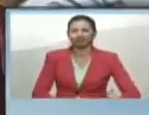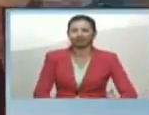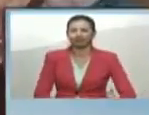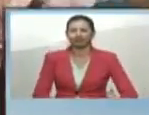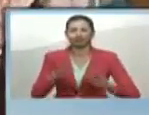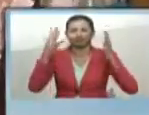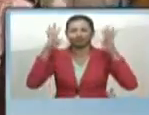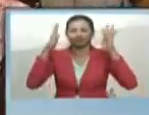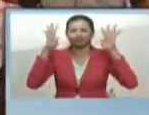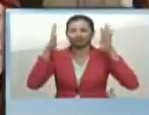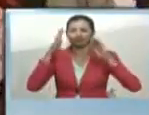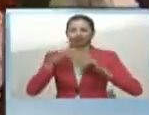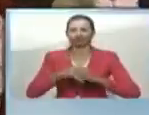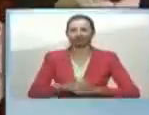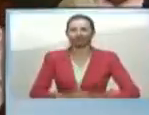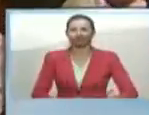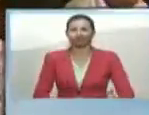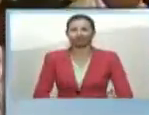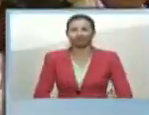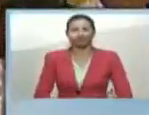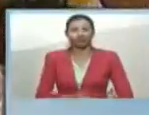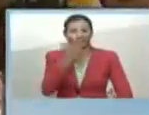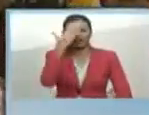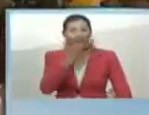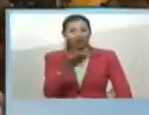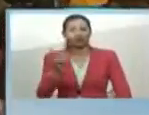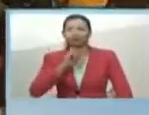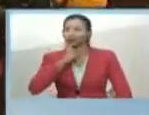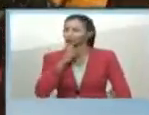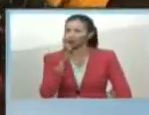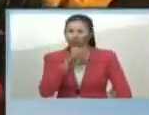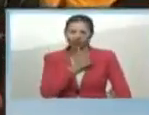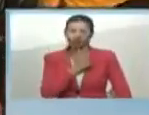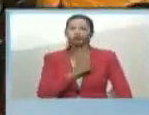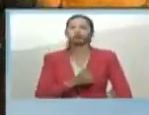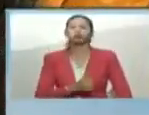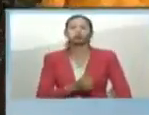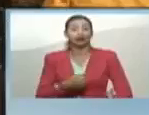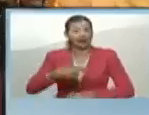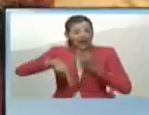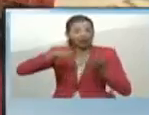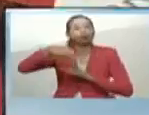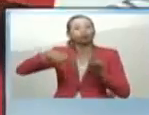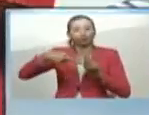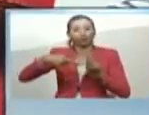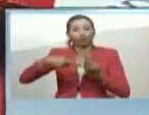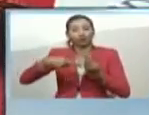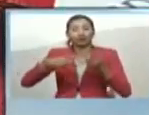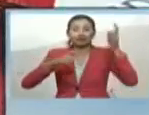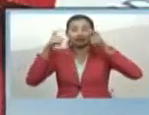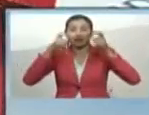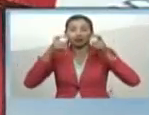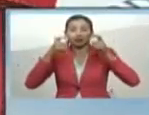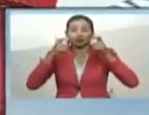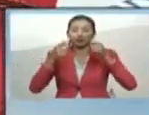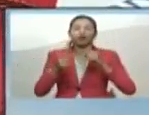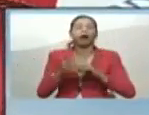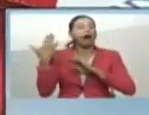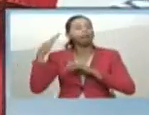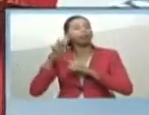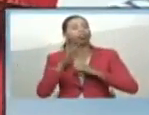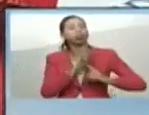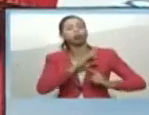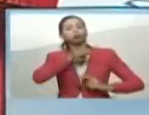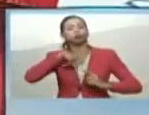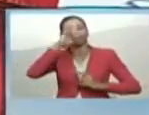grano para nadie es un secreto que fue la Revolución y el comandante Chávez que no visibilizó pero Todavía